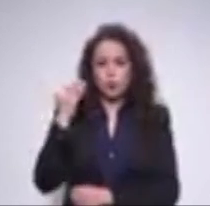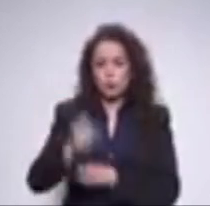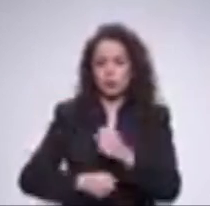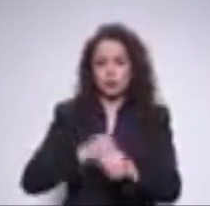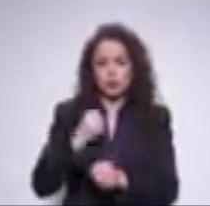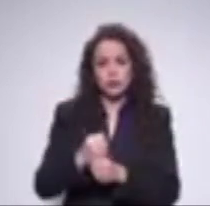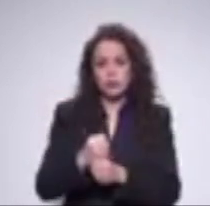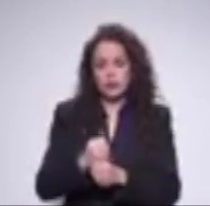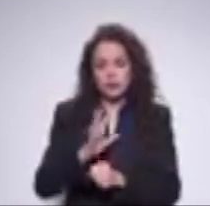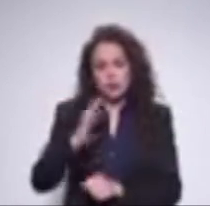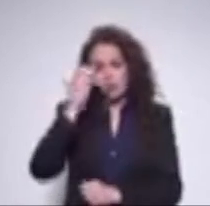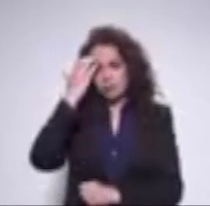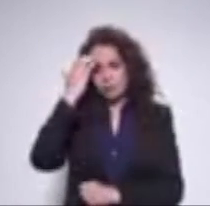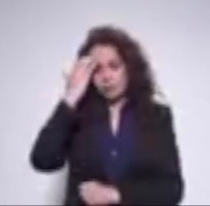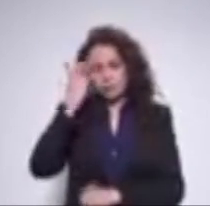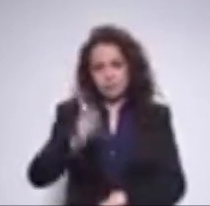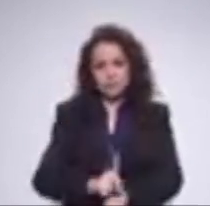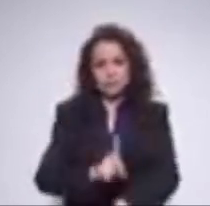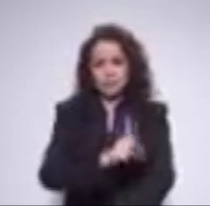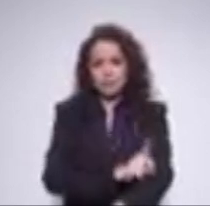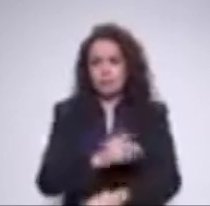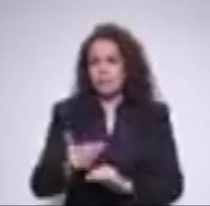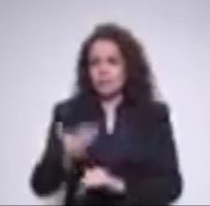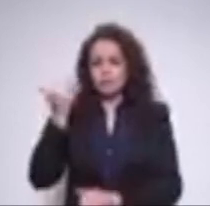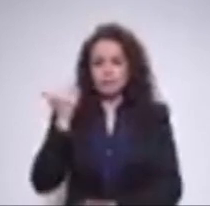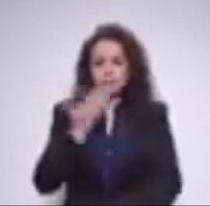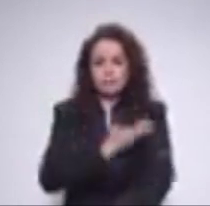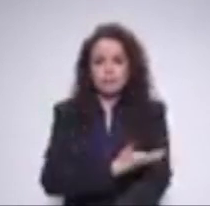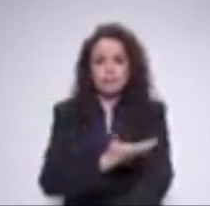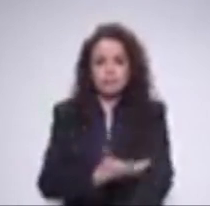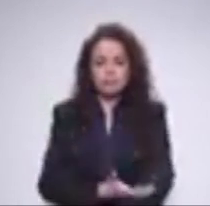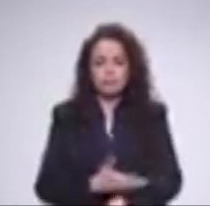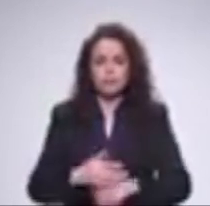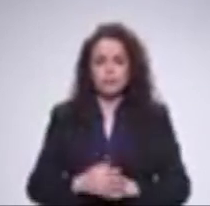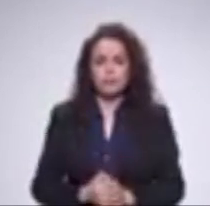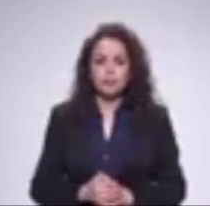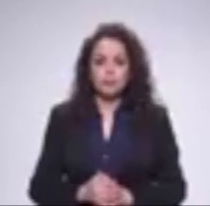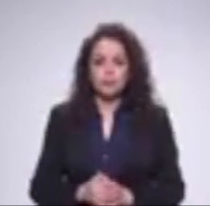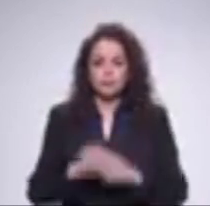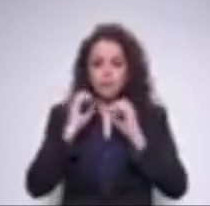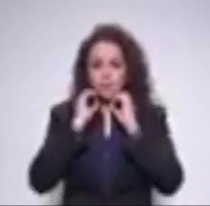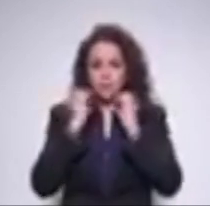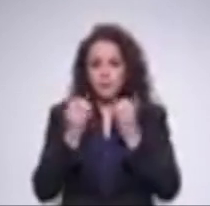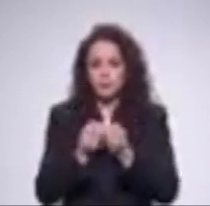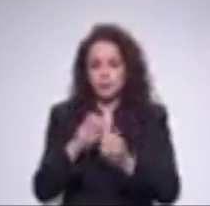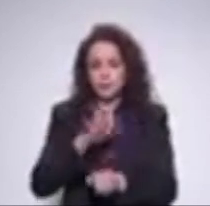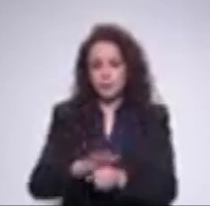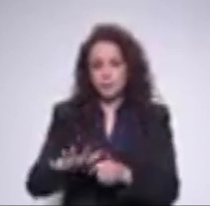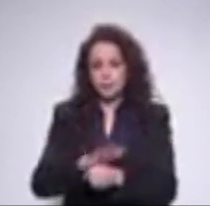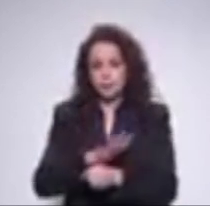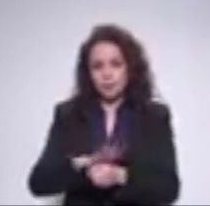nos conocemos, desde que éramos colegas de organismos garantes locales.